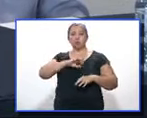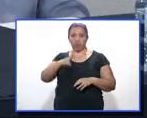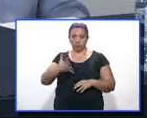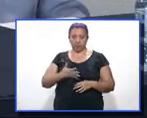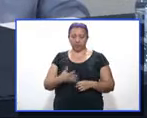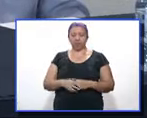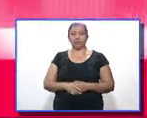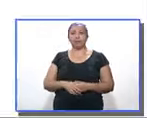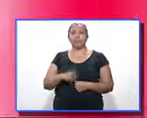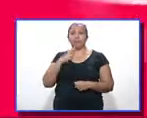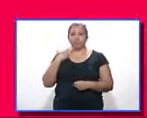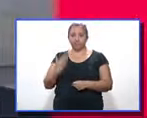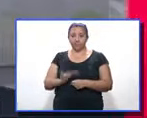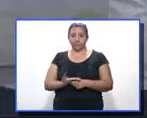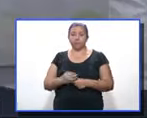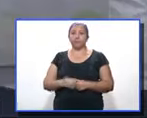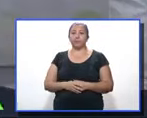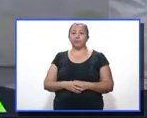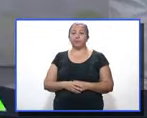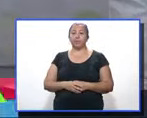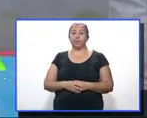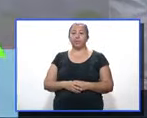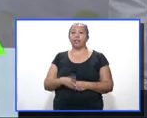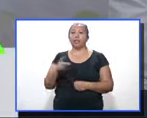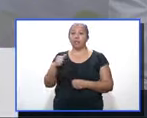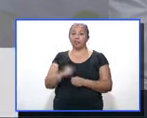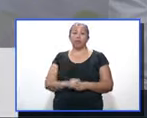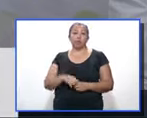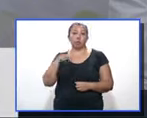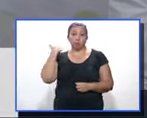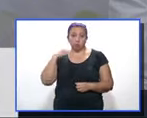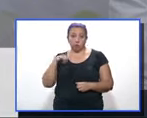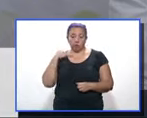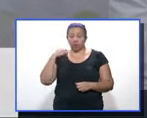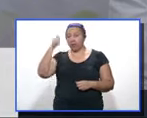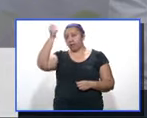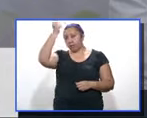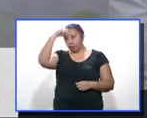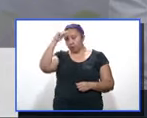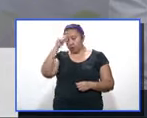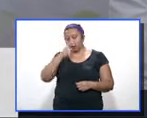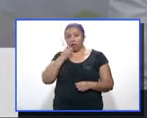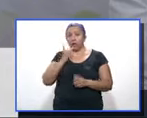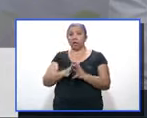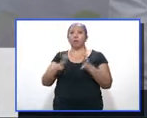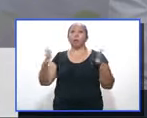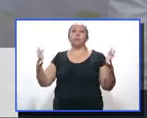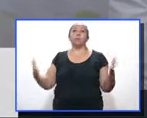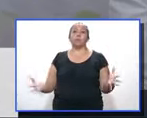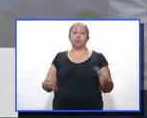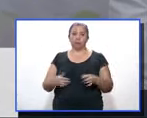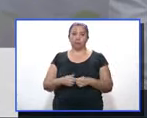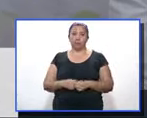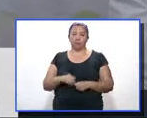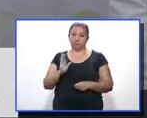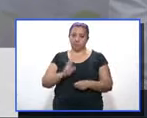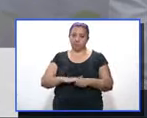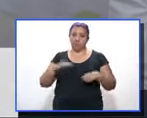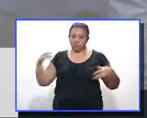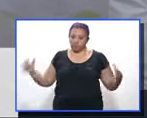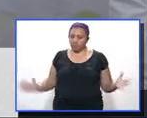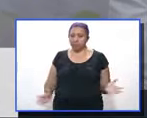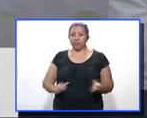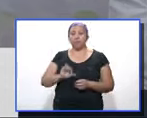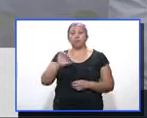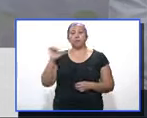y consumo responsable. En México y en Yucatán, el sector de las tecnologías limpias aumenta de manera potencial para impulsar a otras